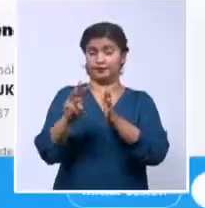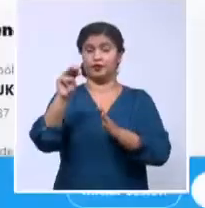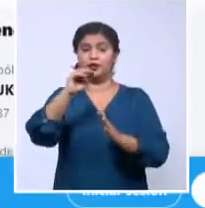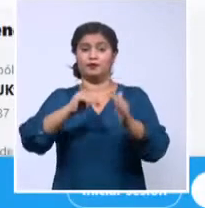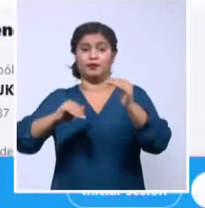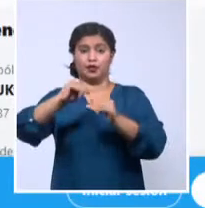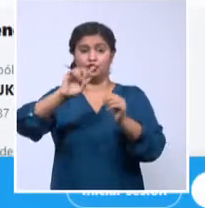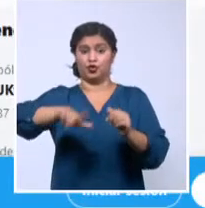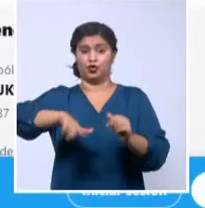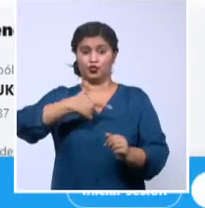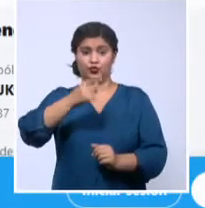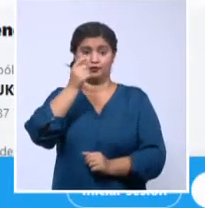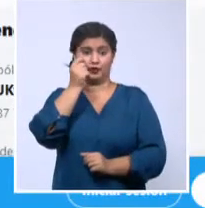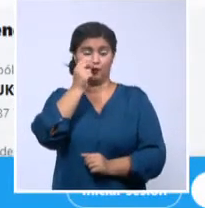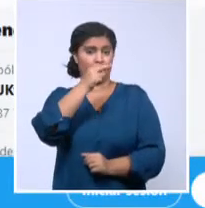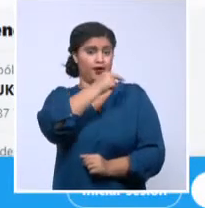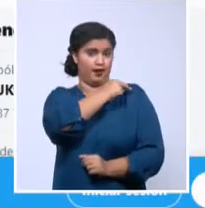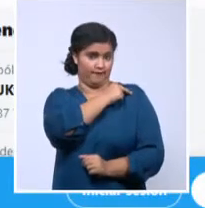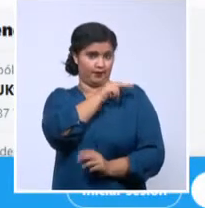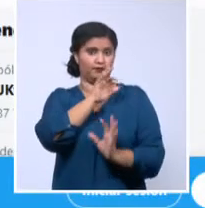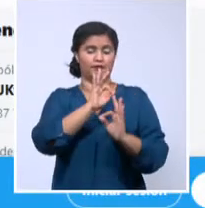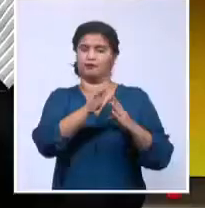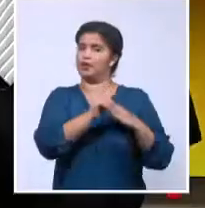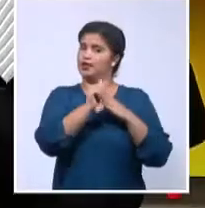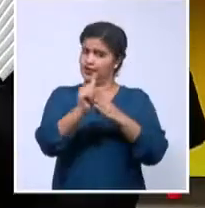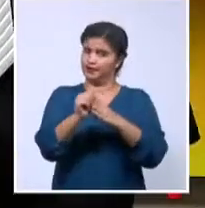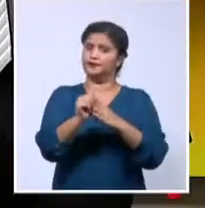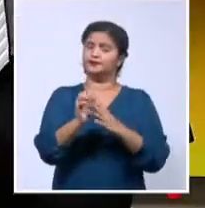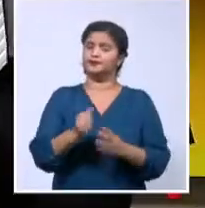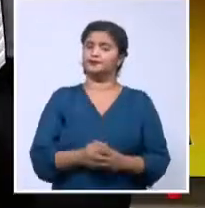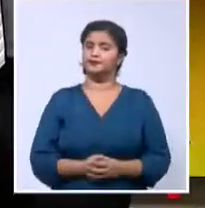verlo. A ver. Ajá. De inmediato, por favor.